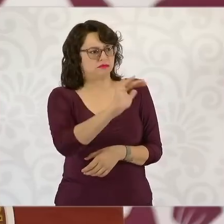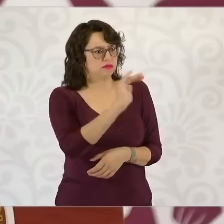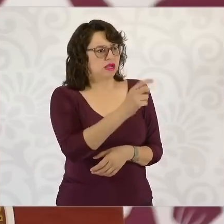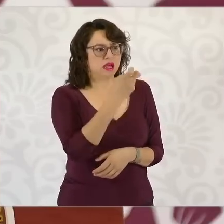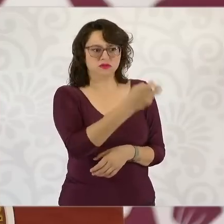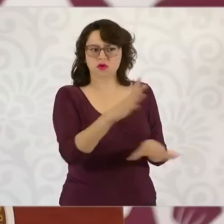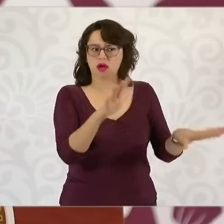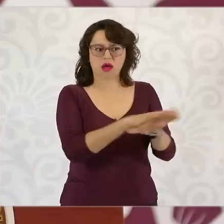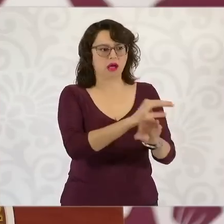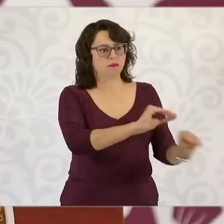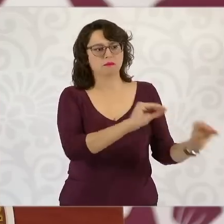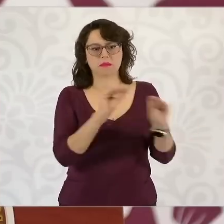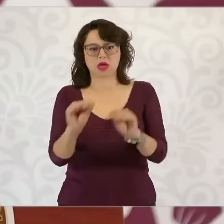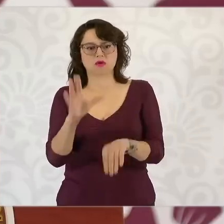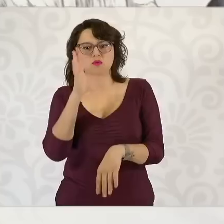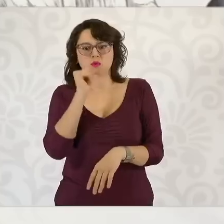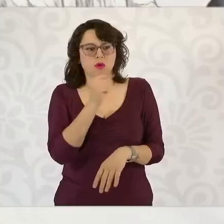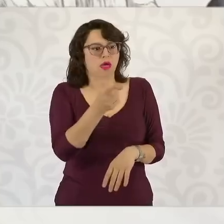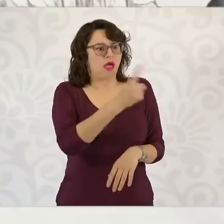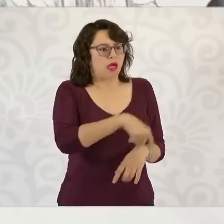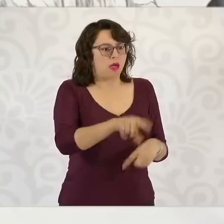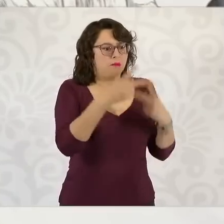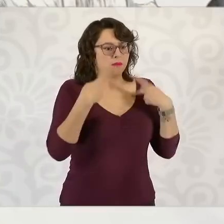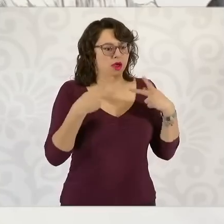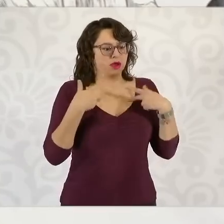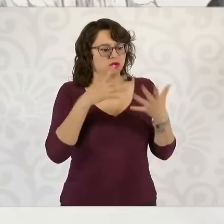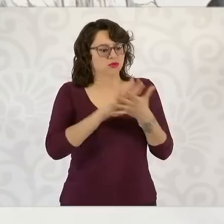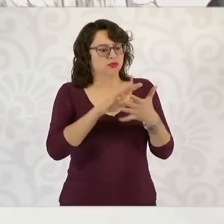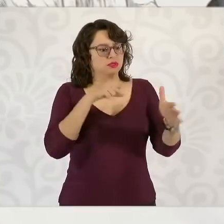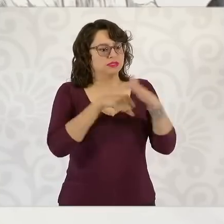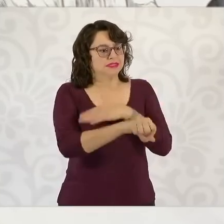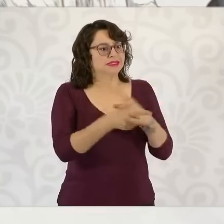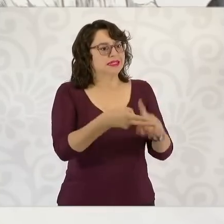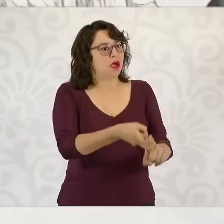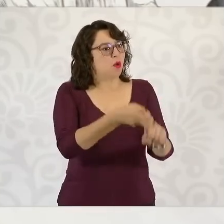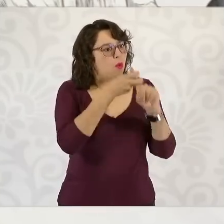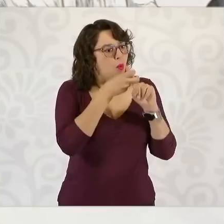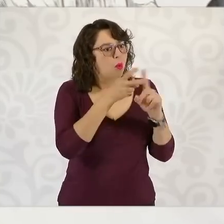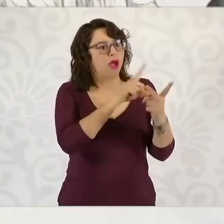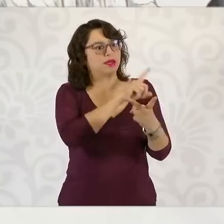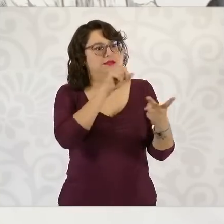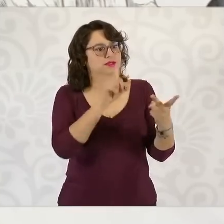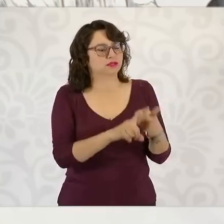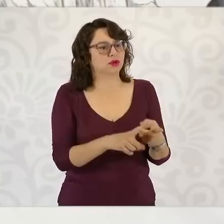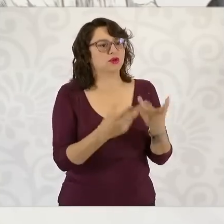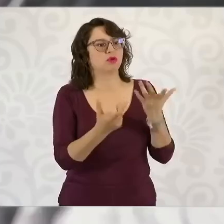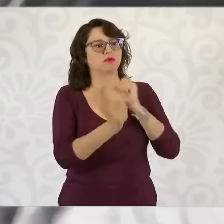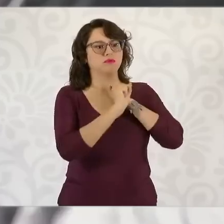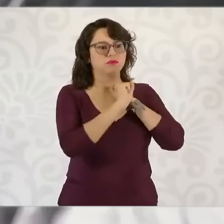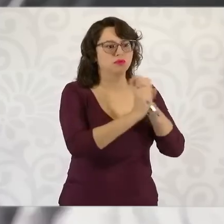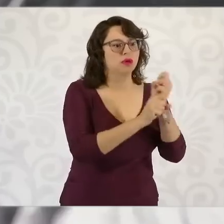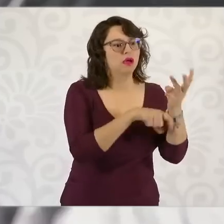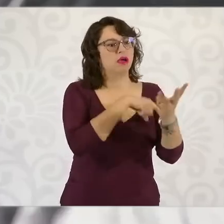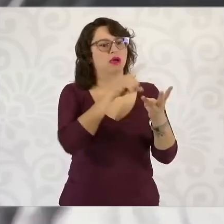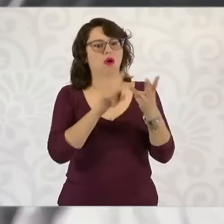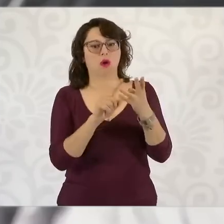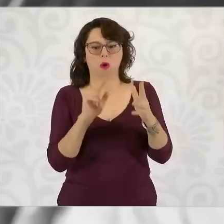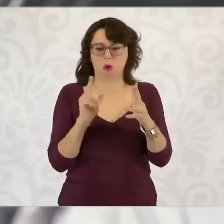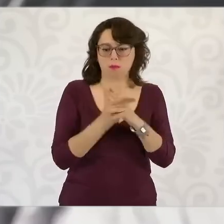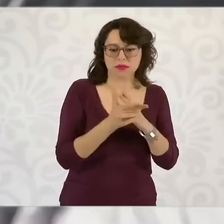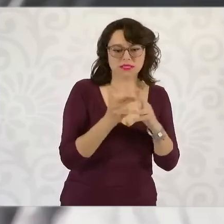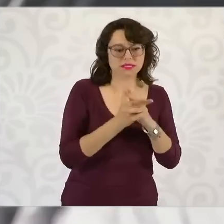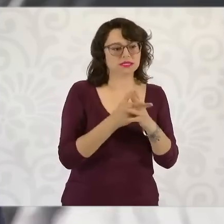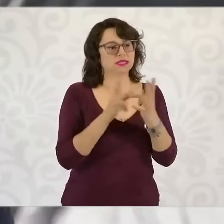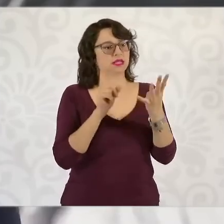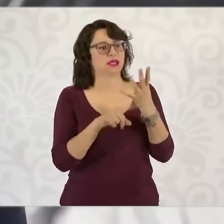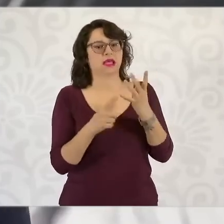los traslados, ya que dichas personas se encuentran en reclusión por los delitos de secuestro, privación ilegal de la libertad, homicidio,